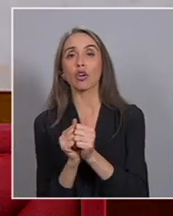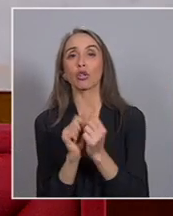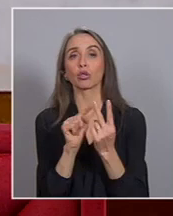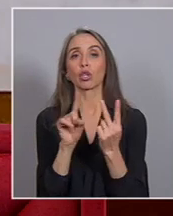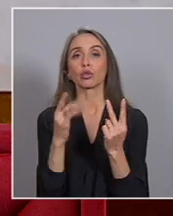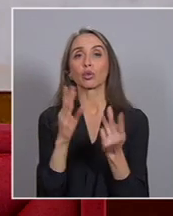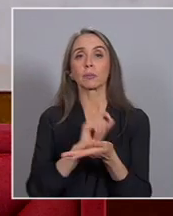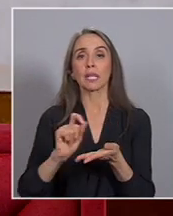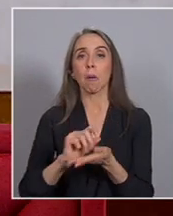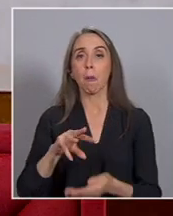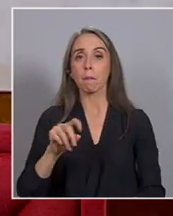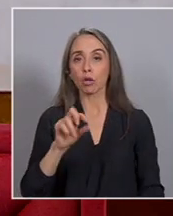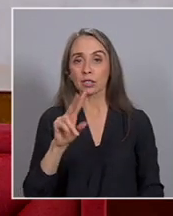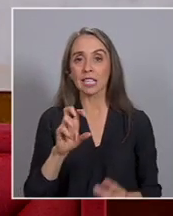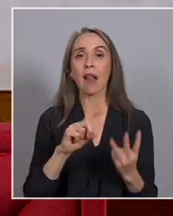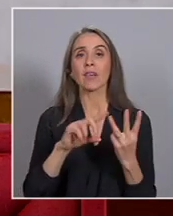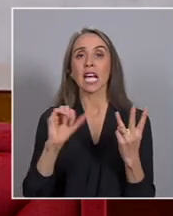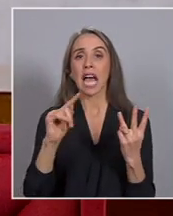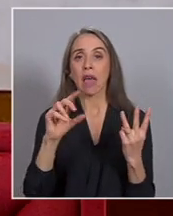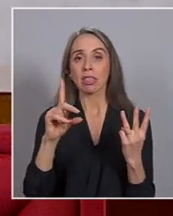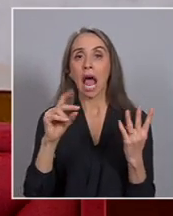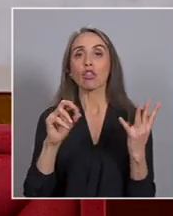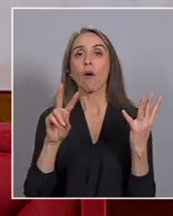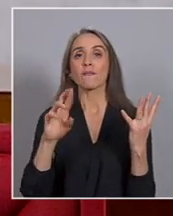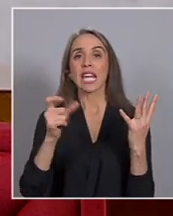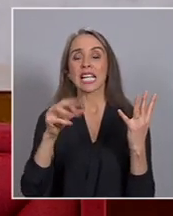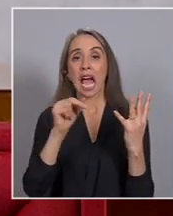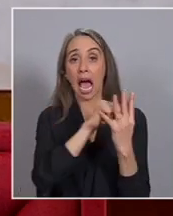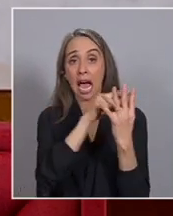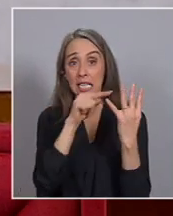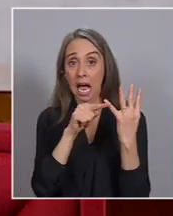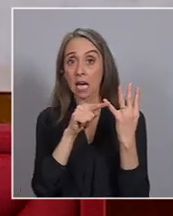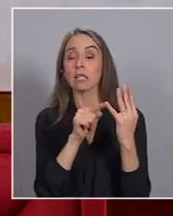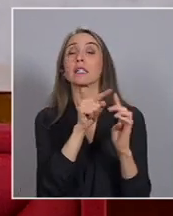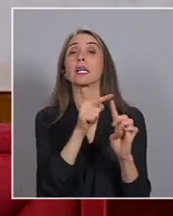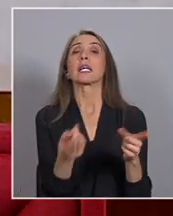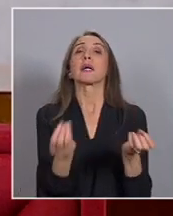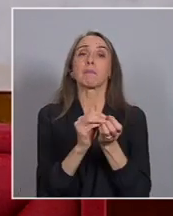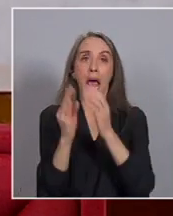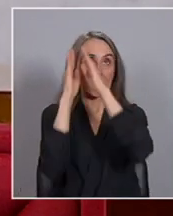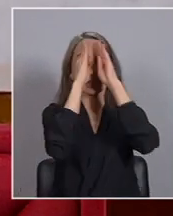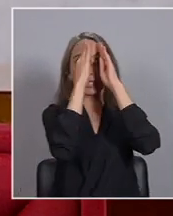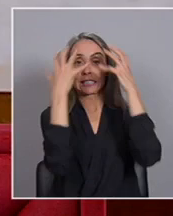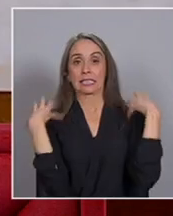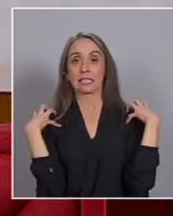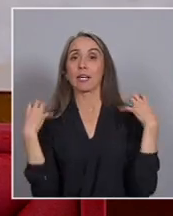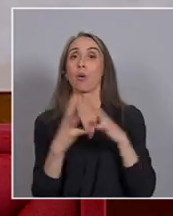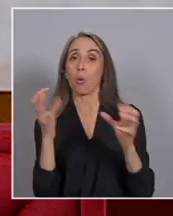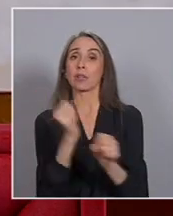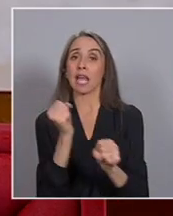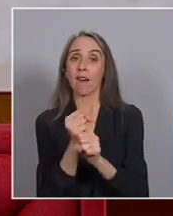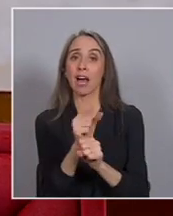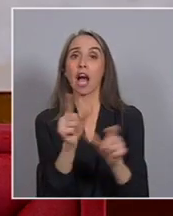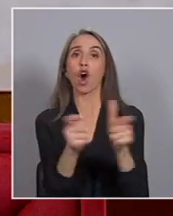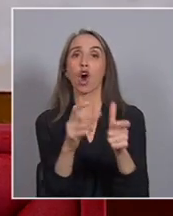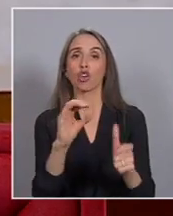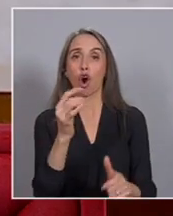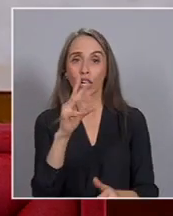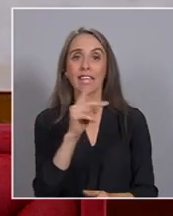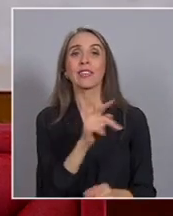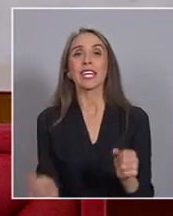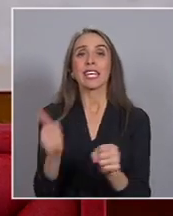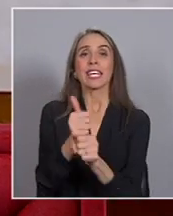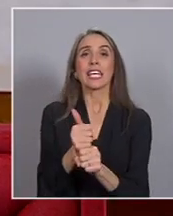subsecretario Monsalve, Cataldo y Vergara, además tiene que hacerse cargo de estas tremendas tareas y además de gobernar el gobierno.